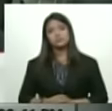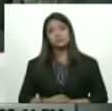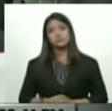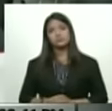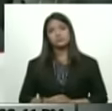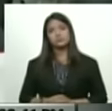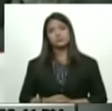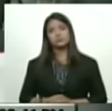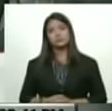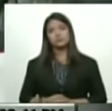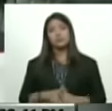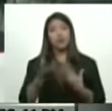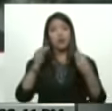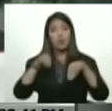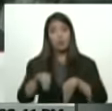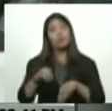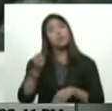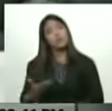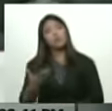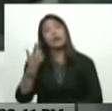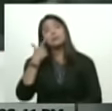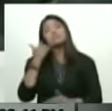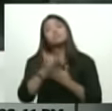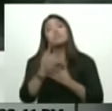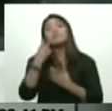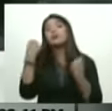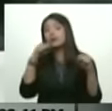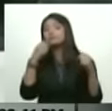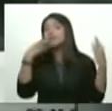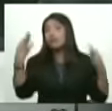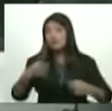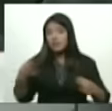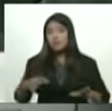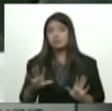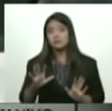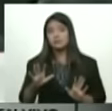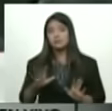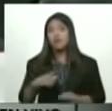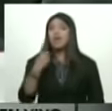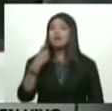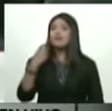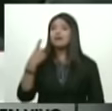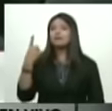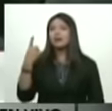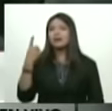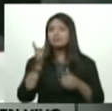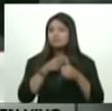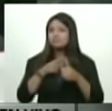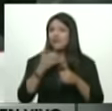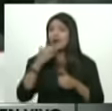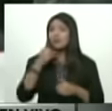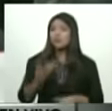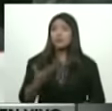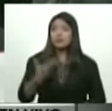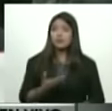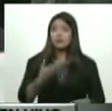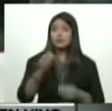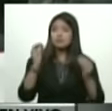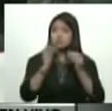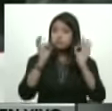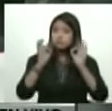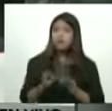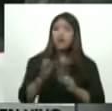que llegamos a ese acuerdo, ¿no? Ahora falta que se apliquen y la parte que faltaría sobre todo, hago recalco en esto,